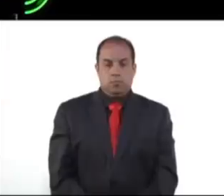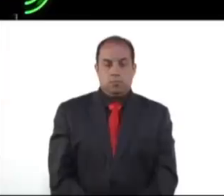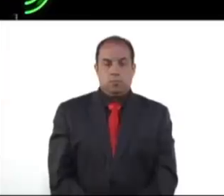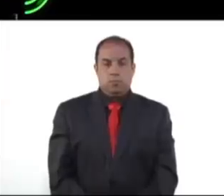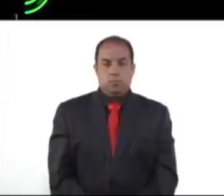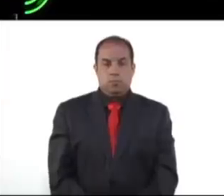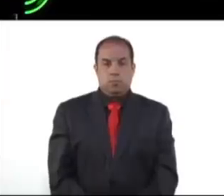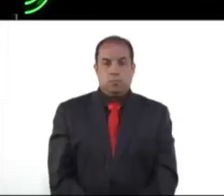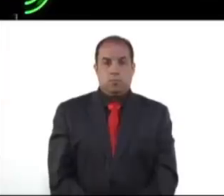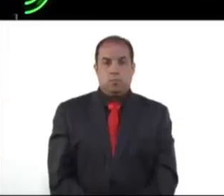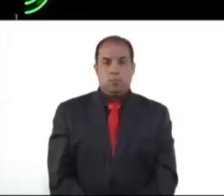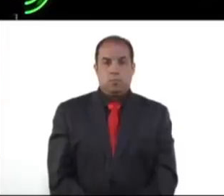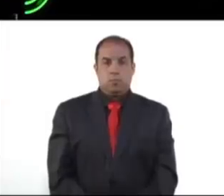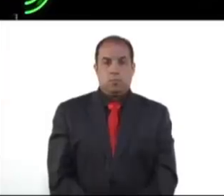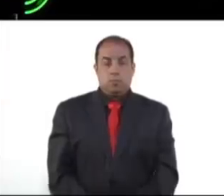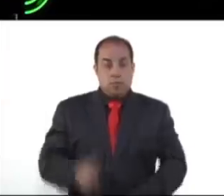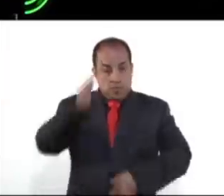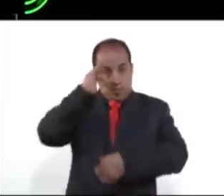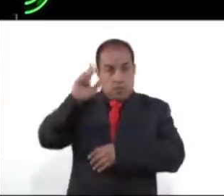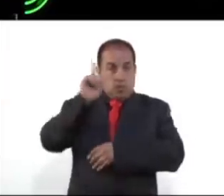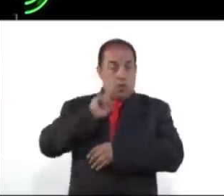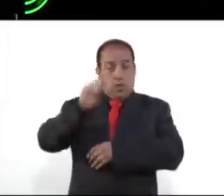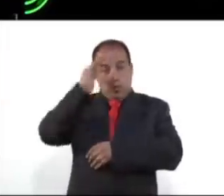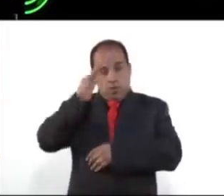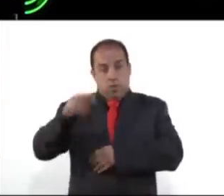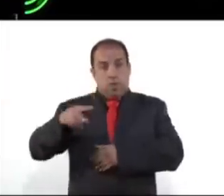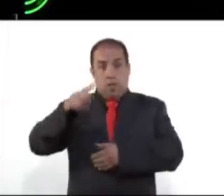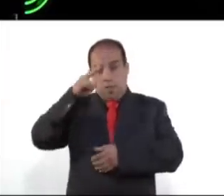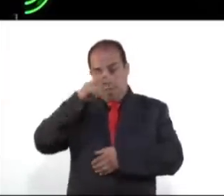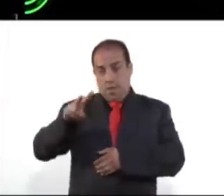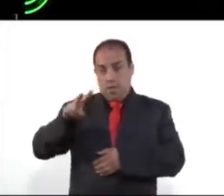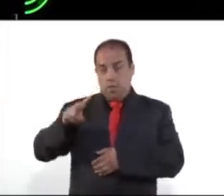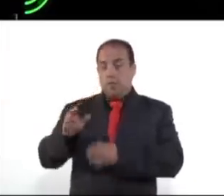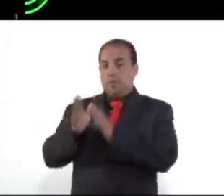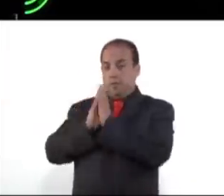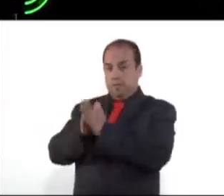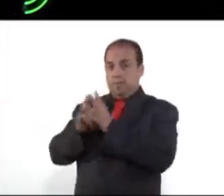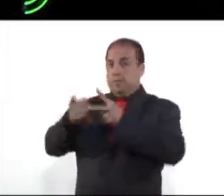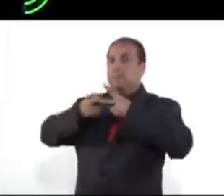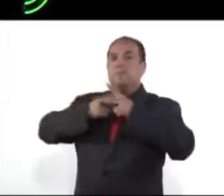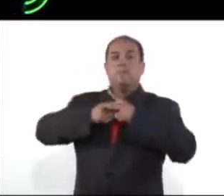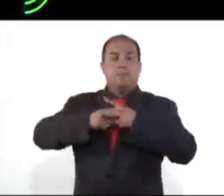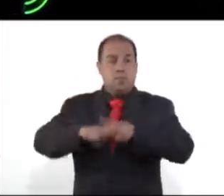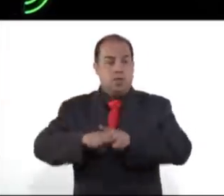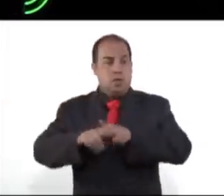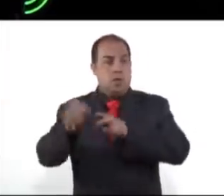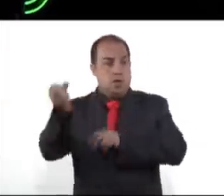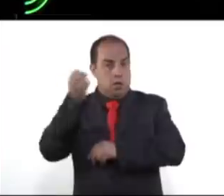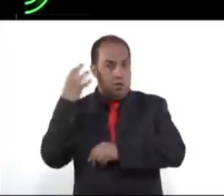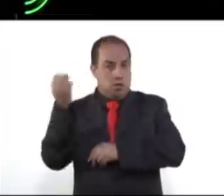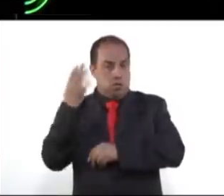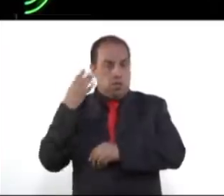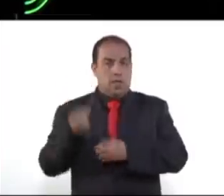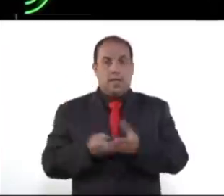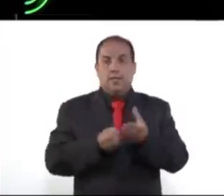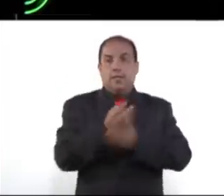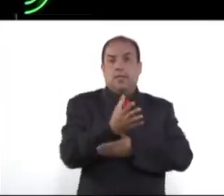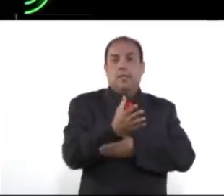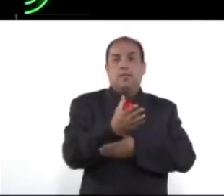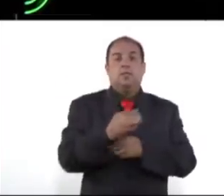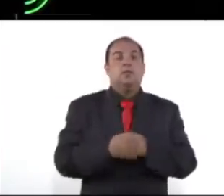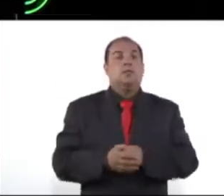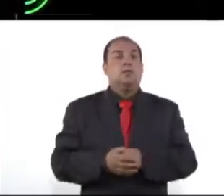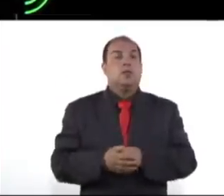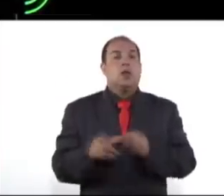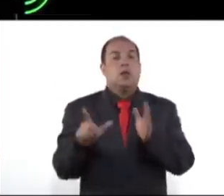Señores y señoras de México Por favor Empecemos El acto De la salida De